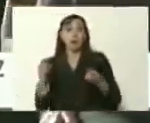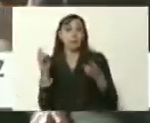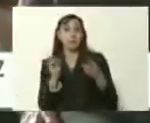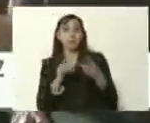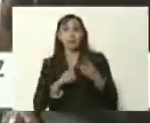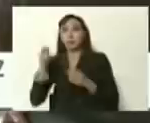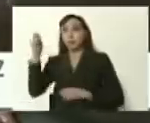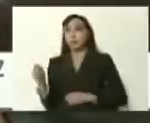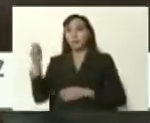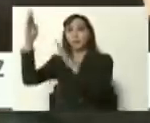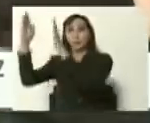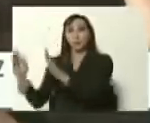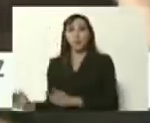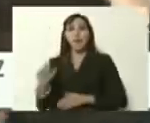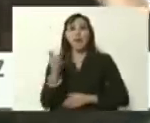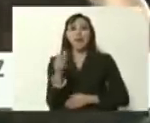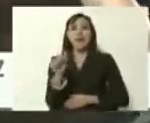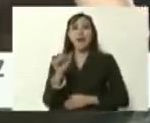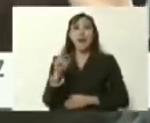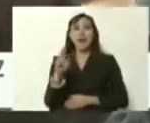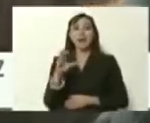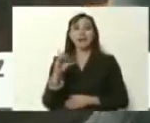también.